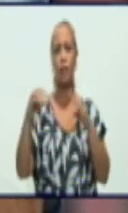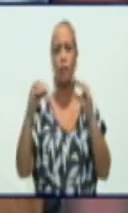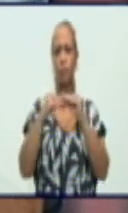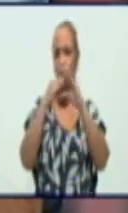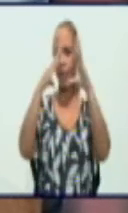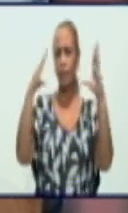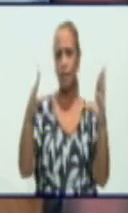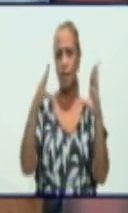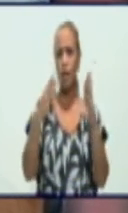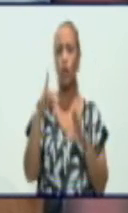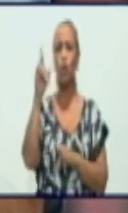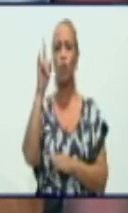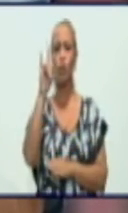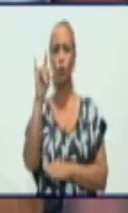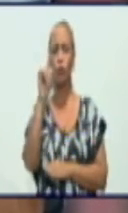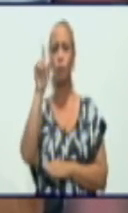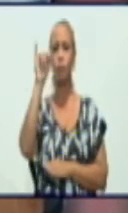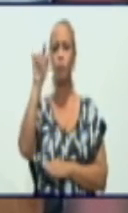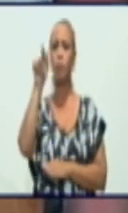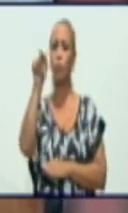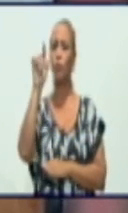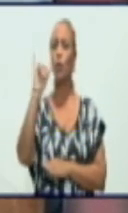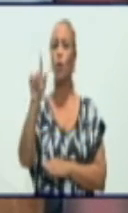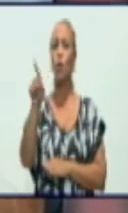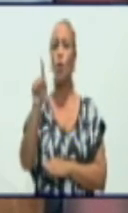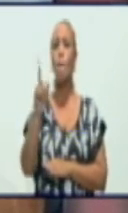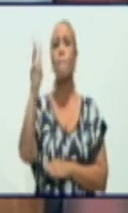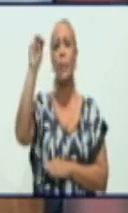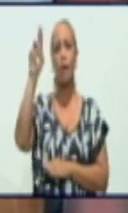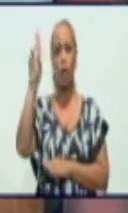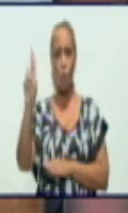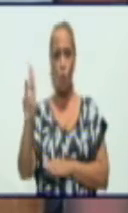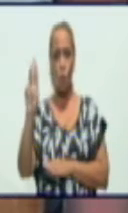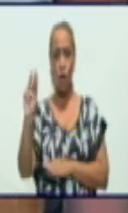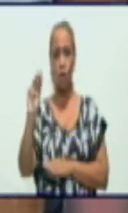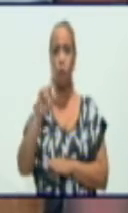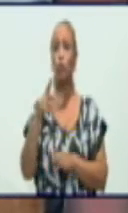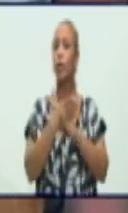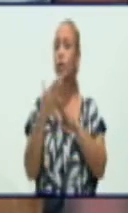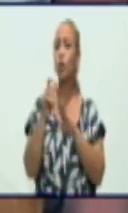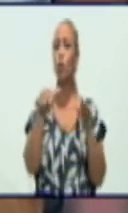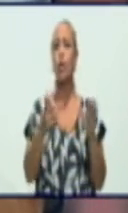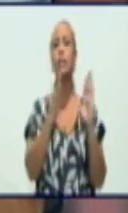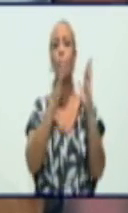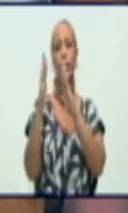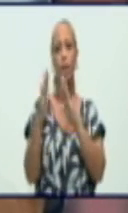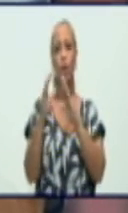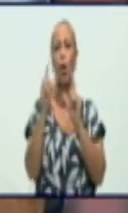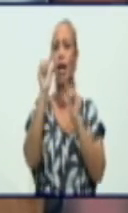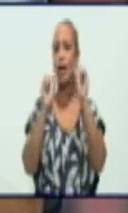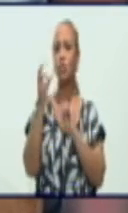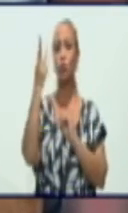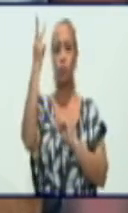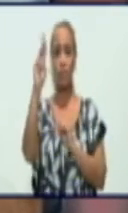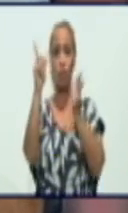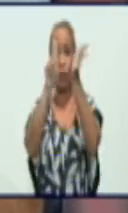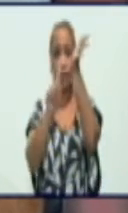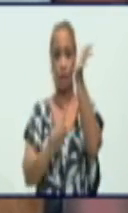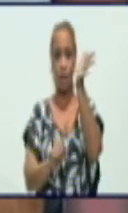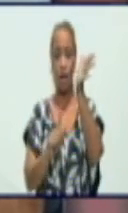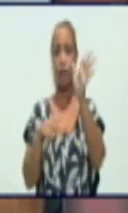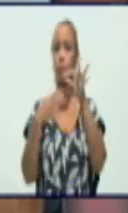91.6 megawatts, se retiraron durante todo ese periodo, que es casi un tercio de la energía que se